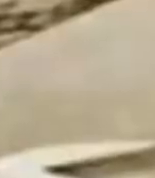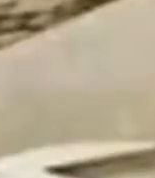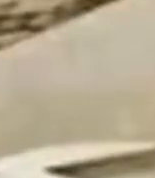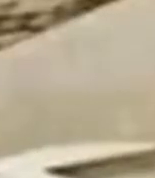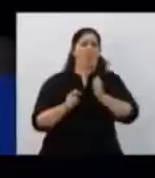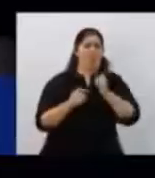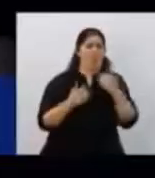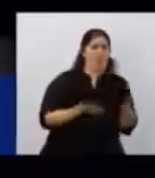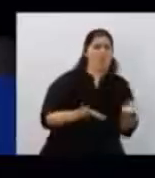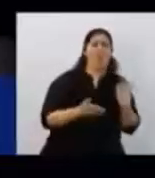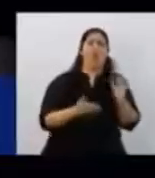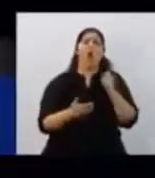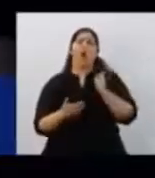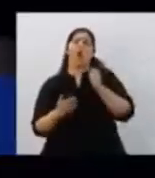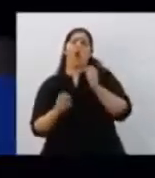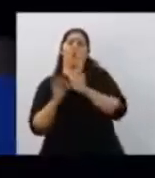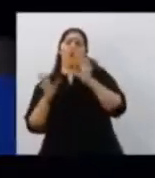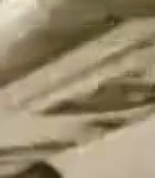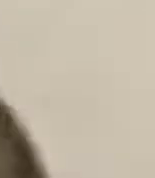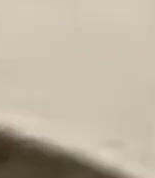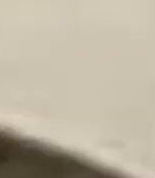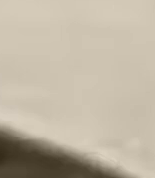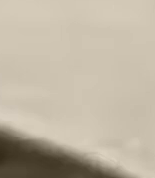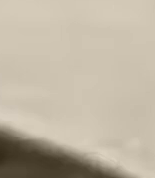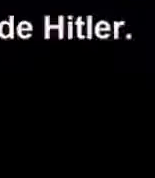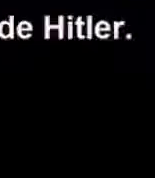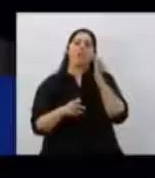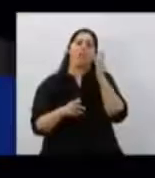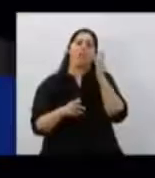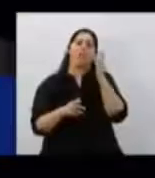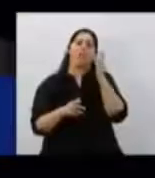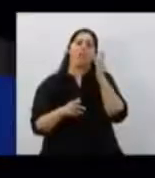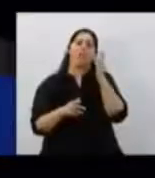Hitler o se está con la democracia. Como Hitler